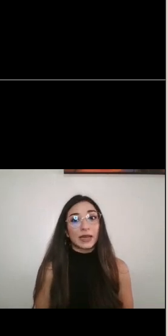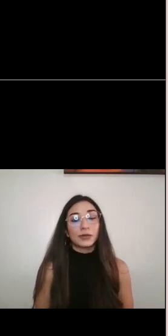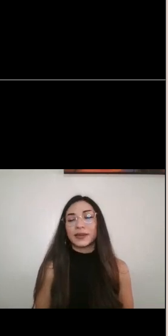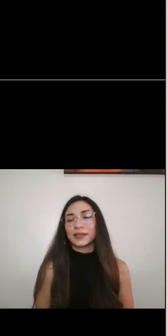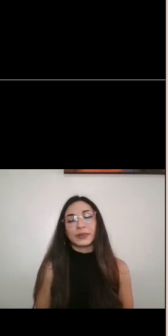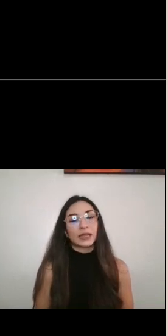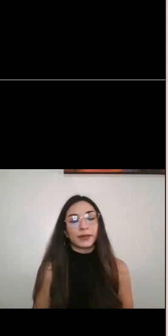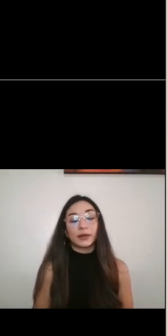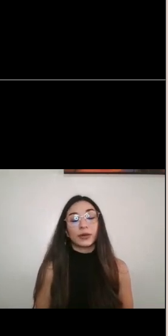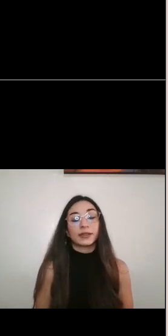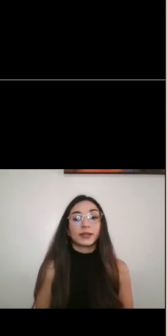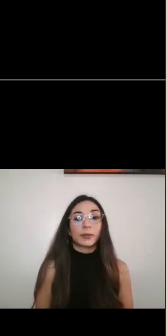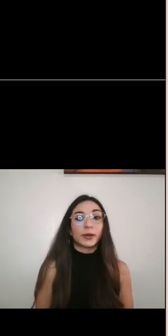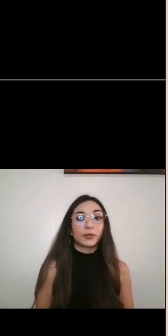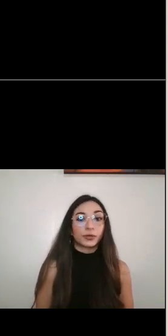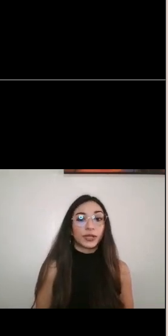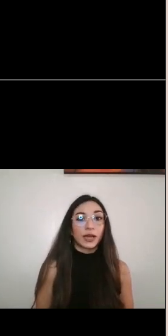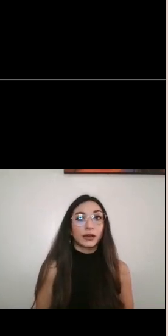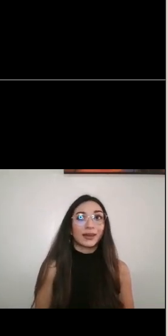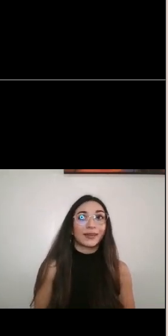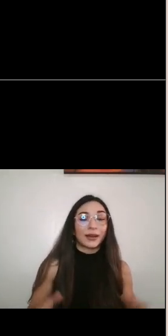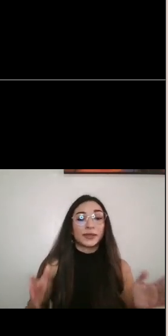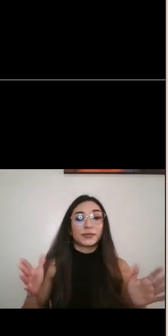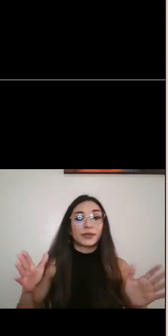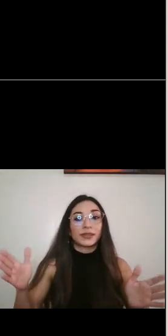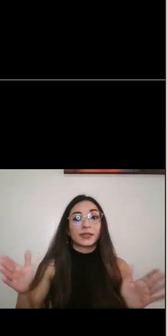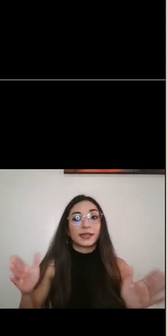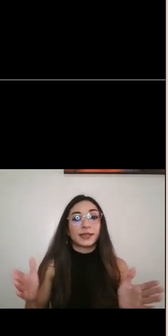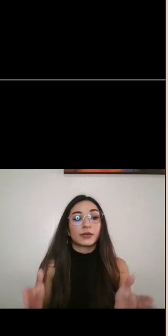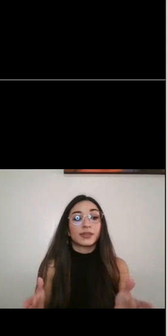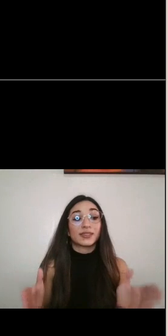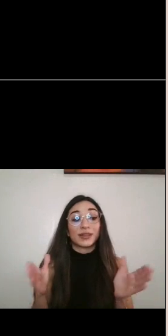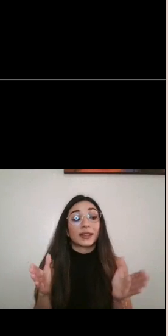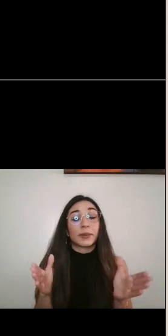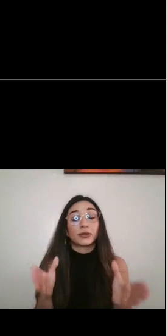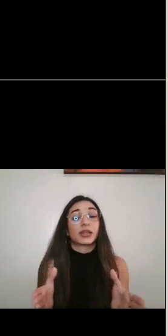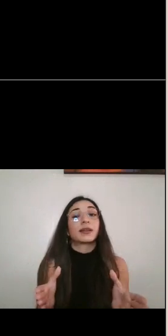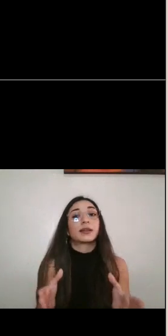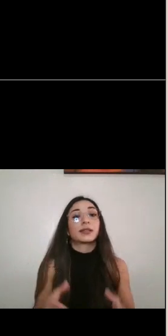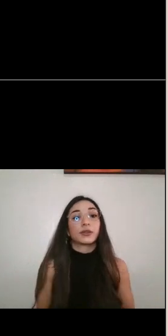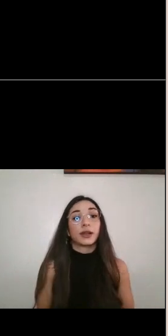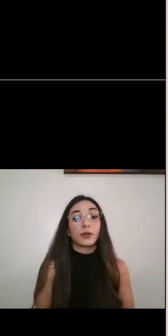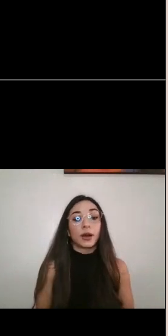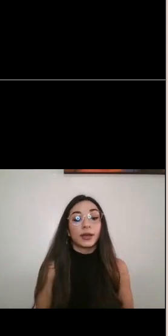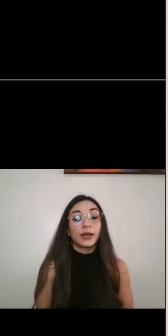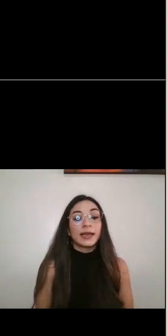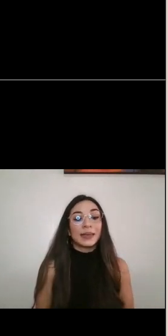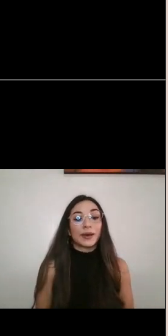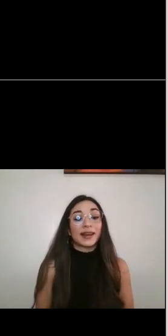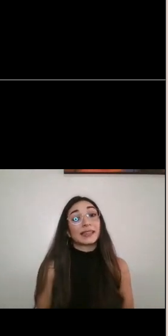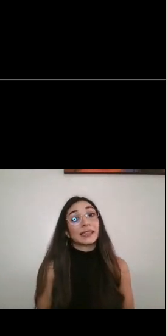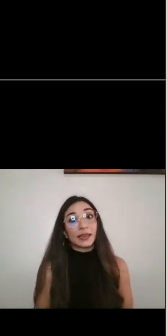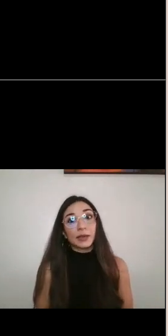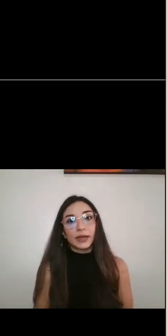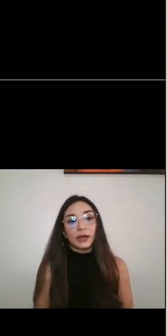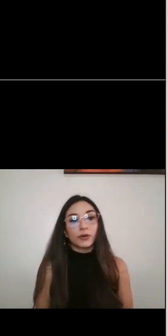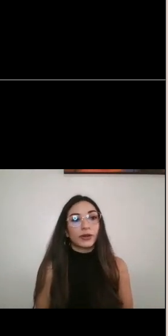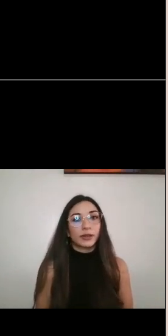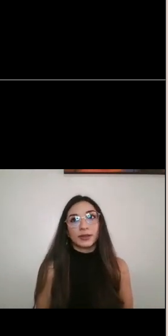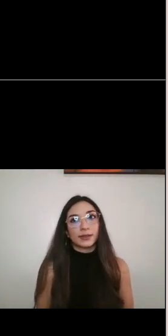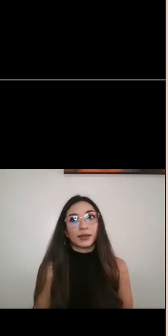al año, especialmente durante esa etapa crucial que va más o menos de 0 a 6 años, es una etapa crucial de adquisición del lenguaje, y para que se dé de